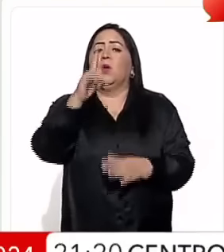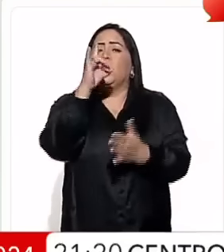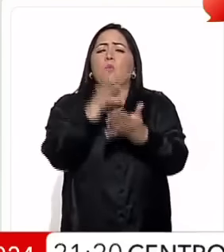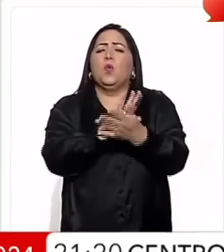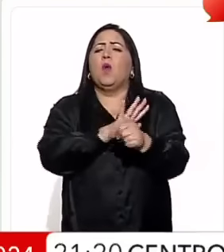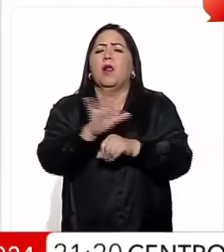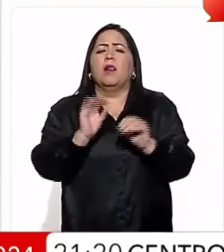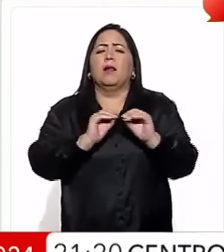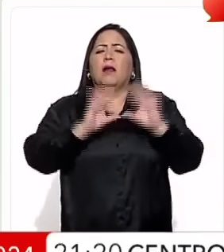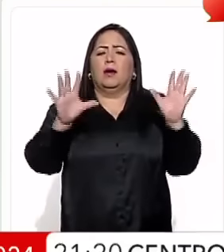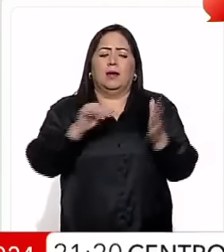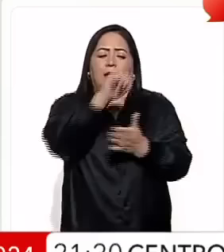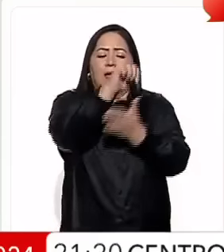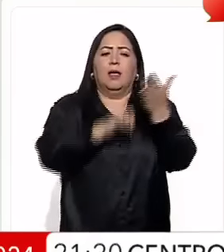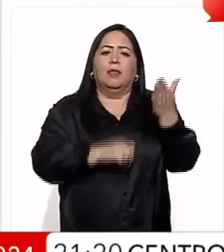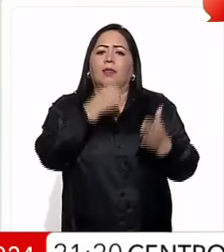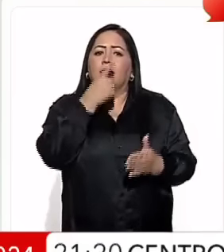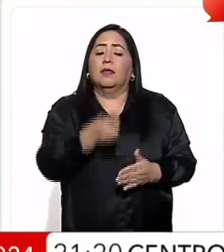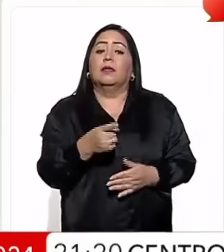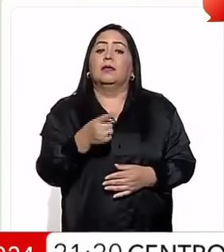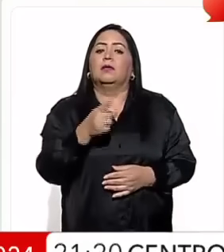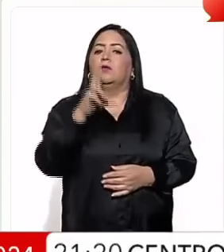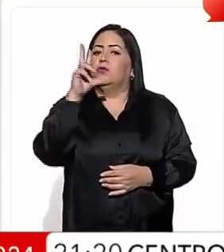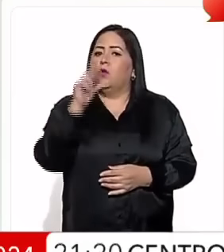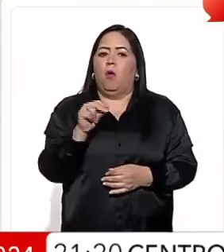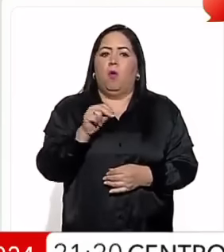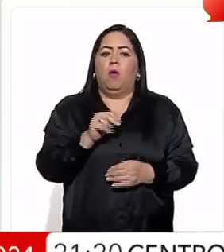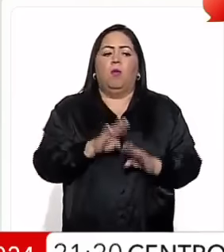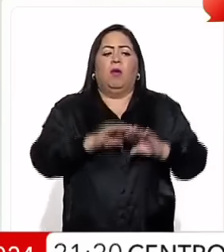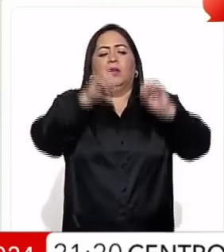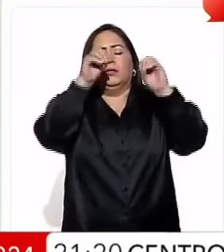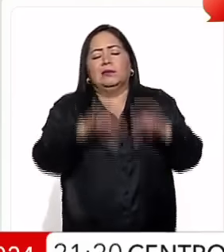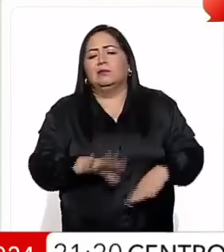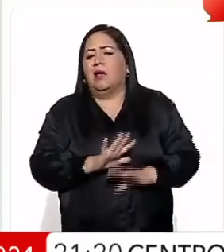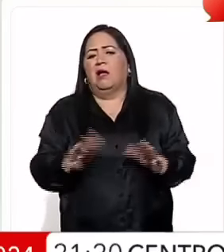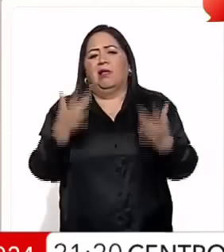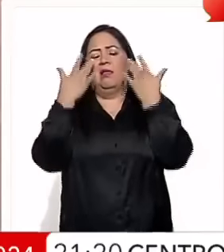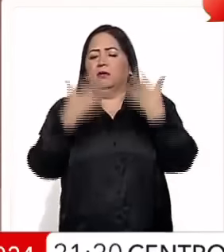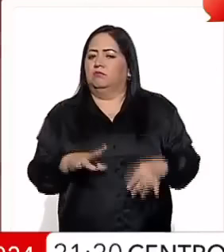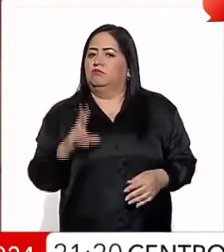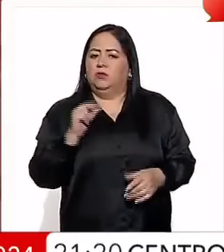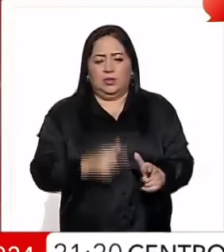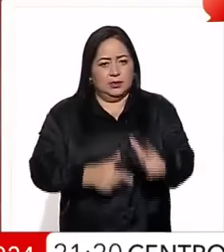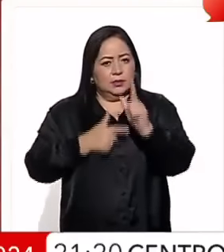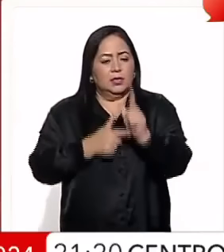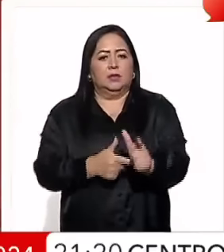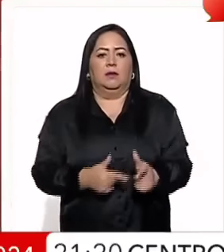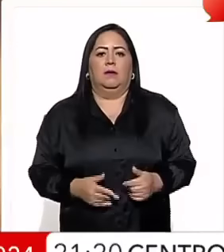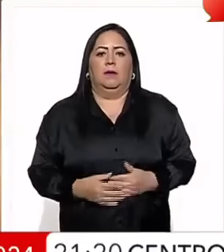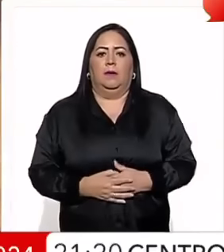claro en su agenda, asegura el día de hoy, es que no se bajará de la contienda.